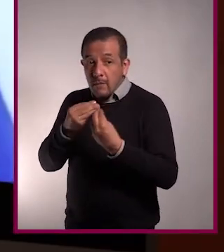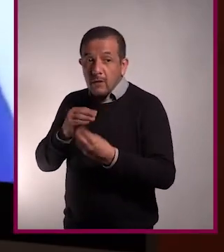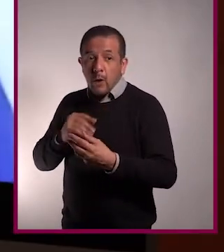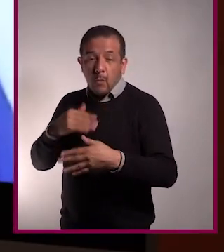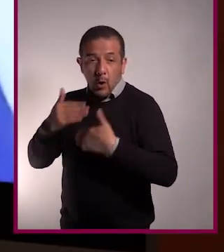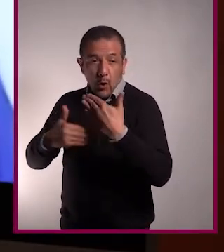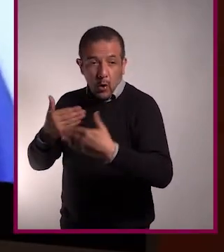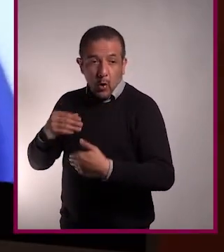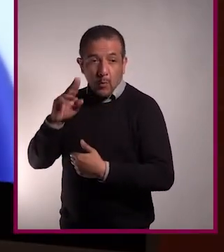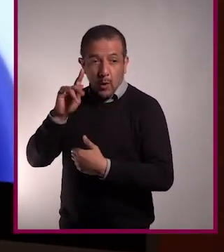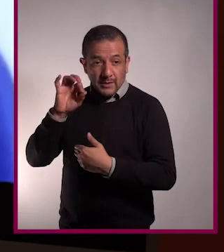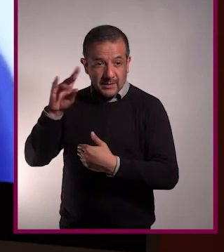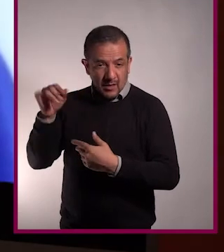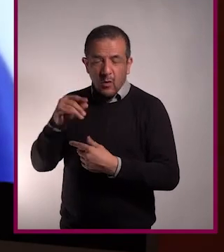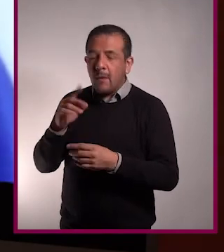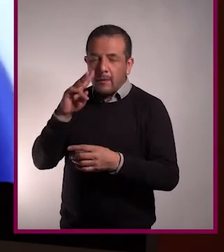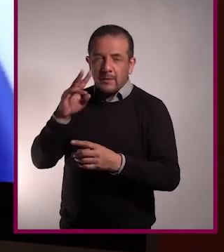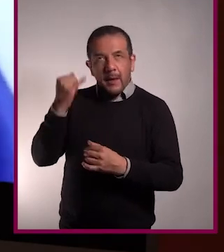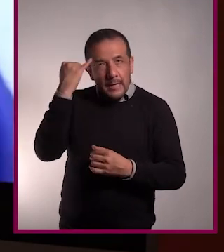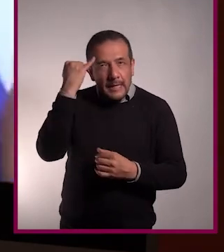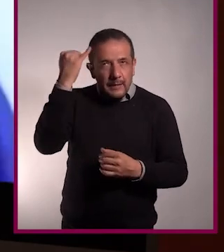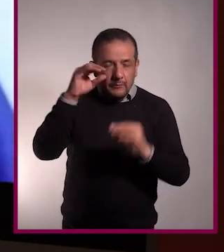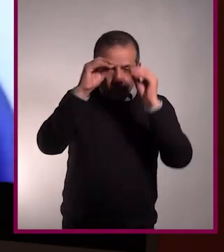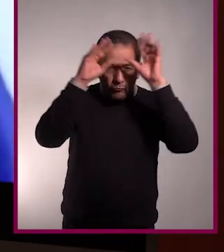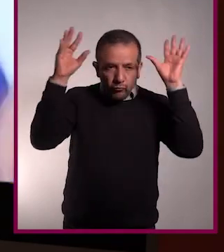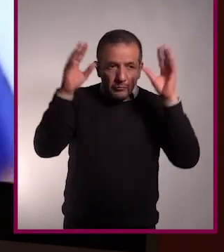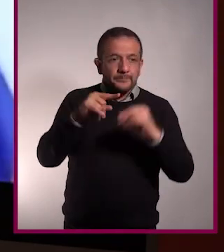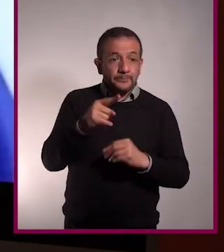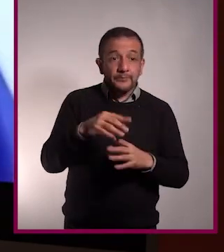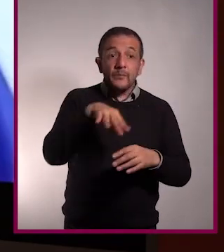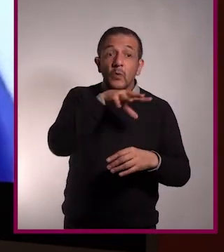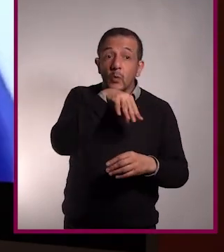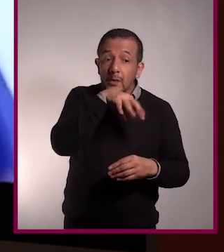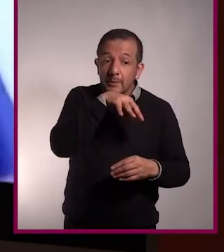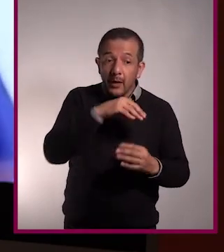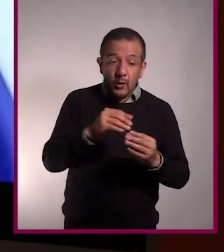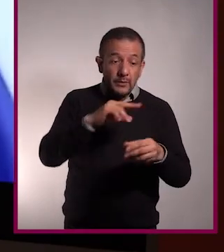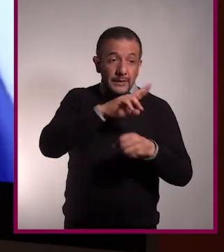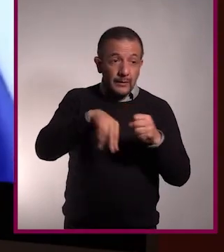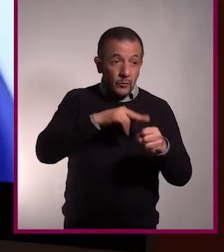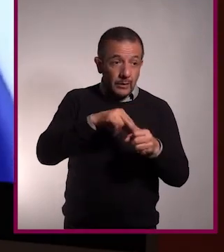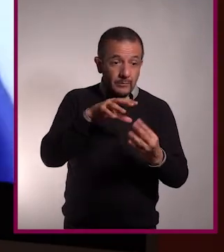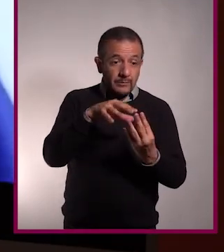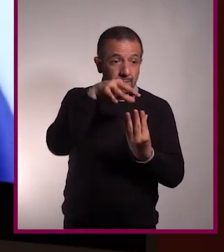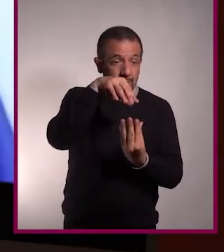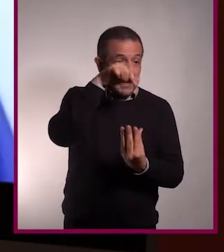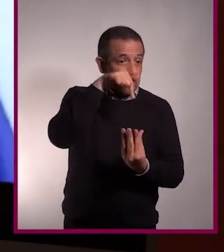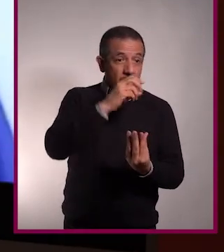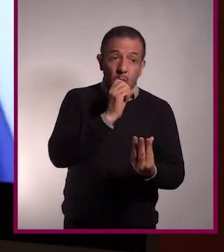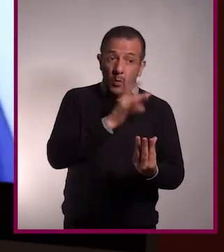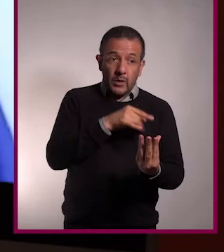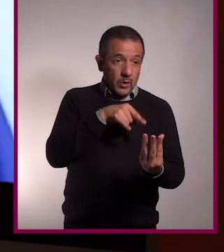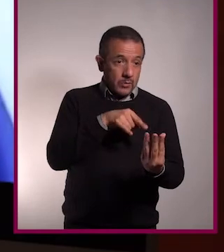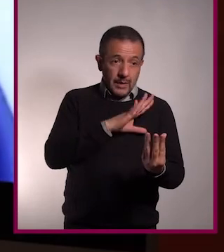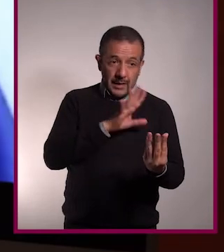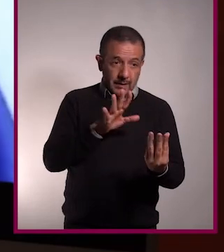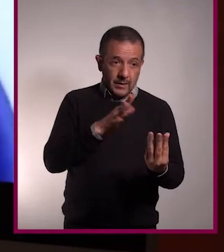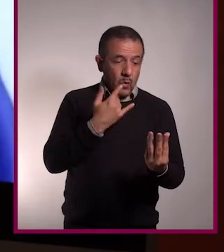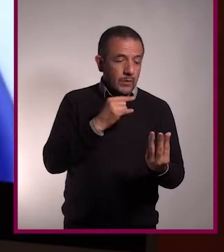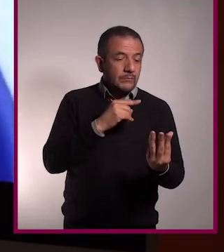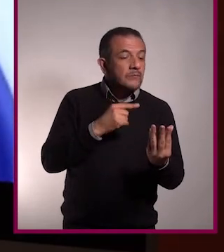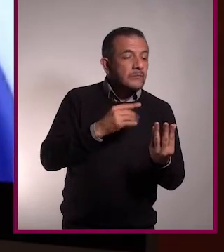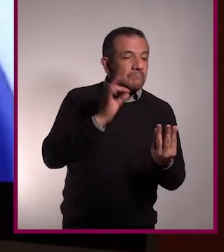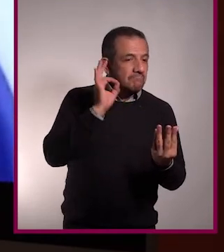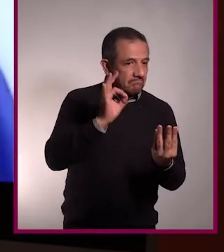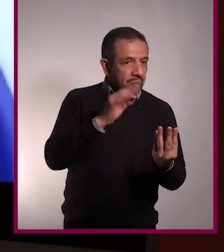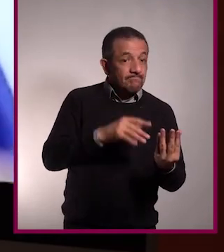qué sería un alimento ultraprocesado. Vamos a imaginarnos un mango. Un mango es natural, ese es el único ingrediente y bueno, creo que